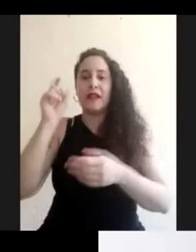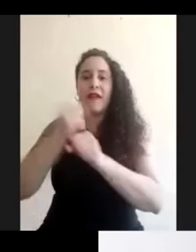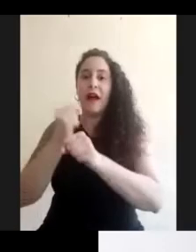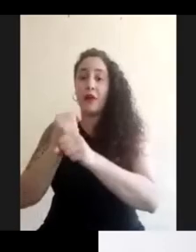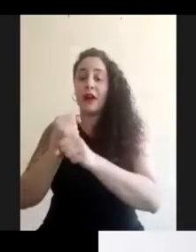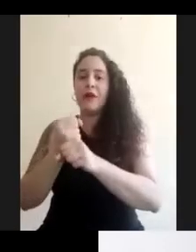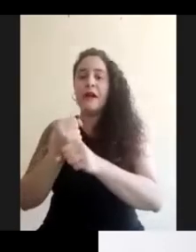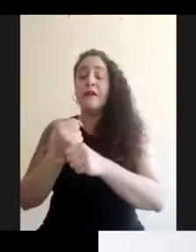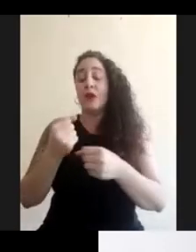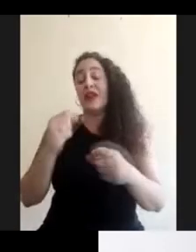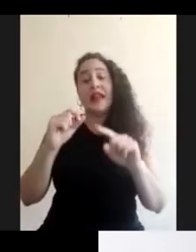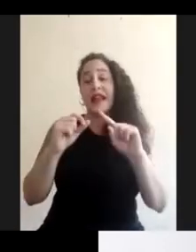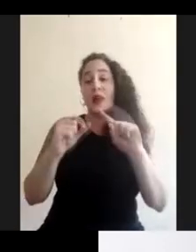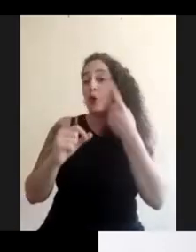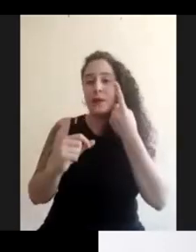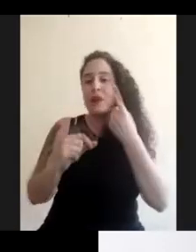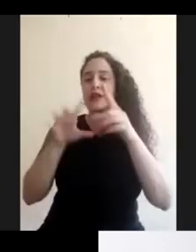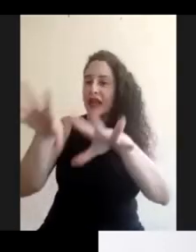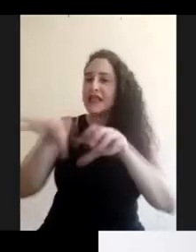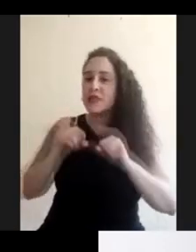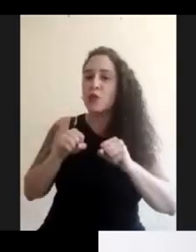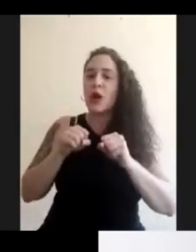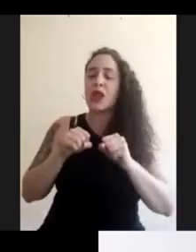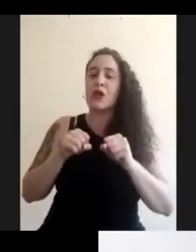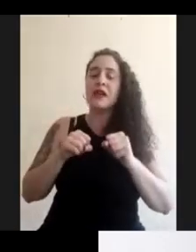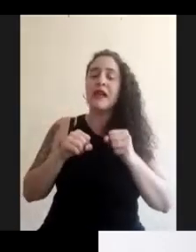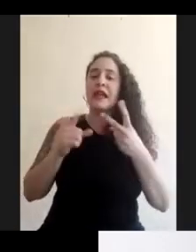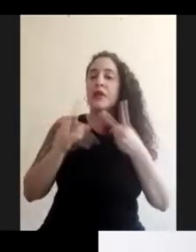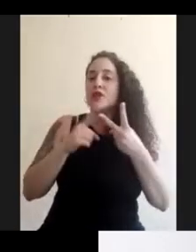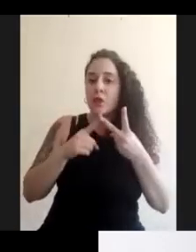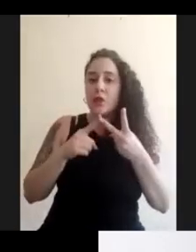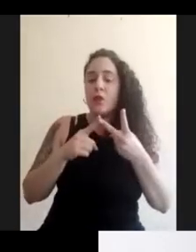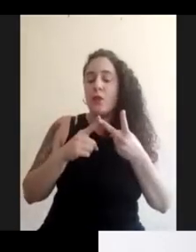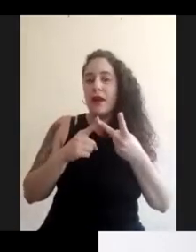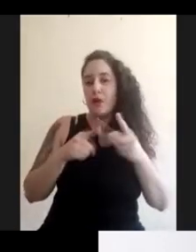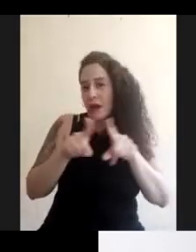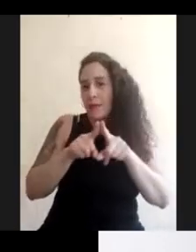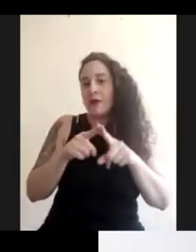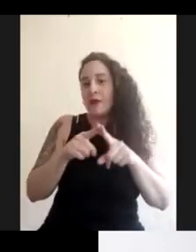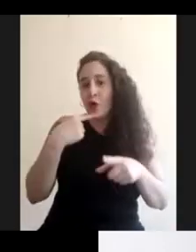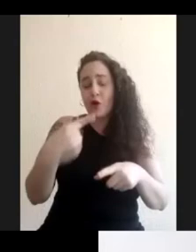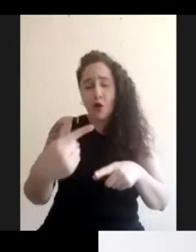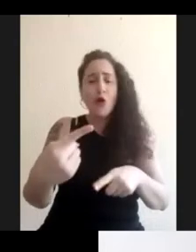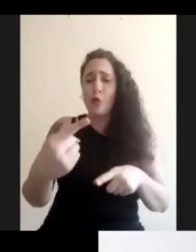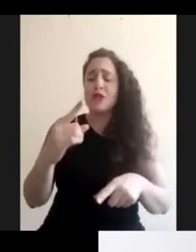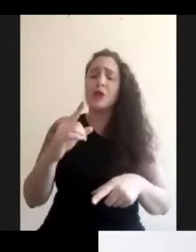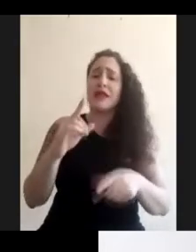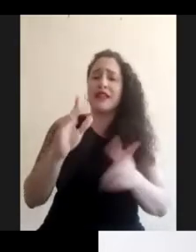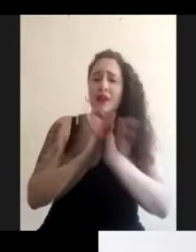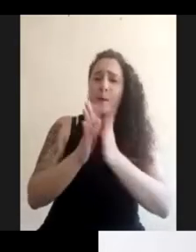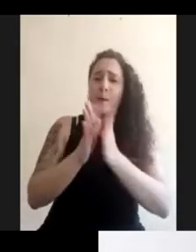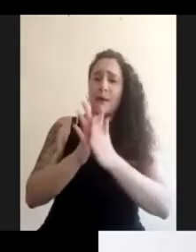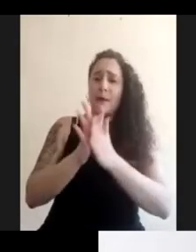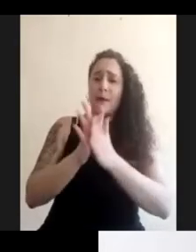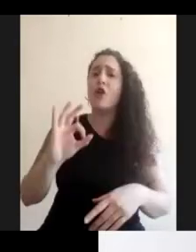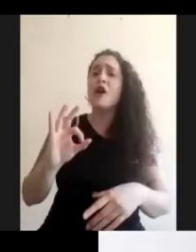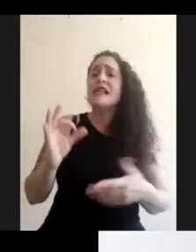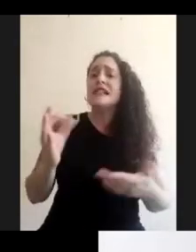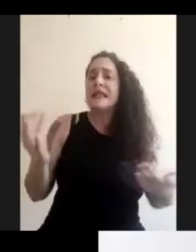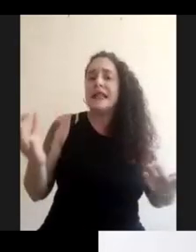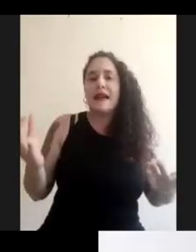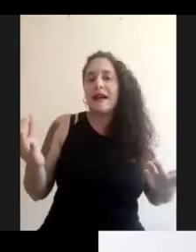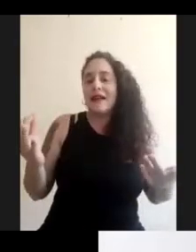resto de trabajadores, ¿no? Entonces, lo primero sería esa subrogación, y lo segundo, pues lógicamente, como ha dicho antes el compañero